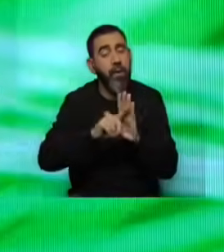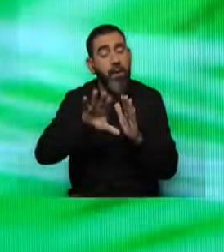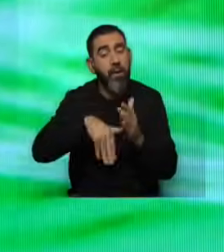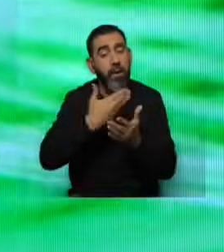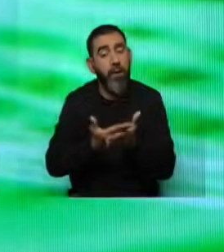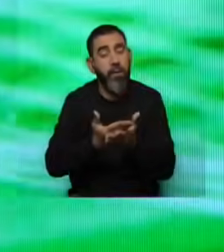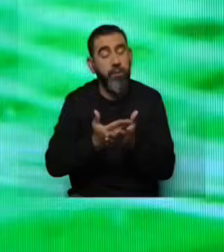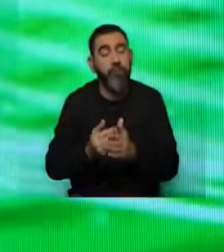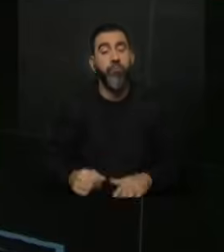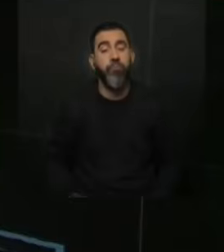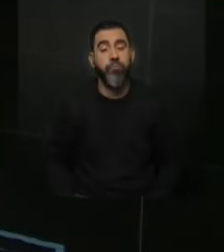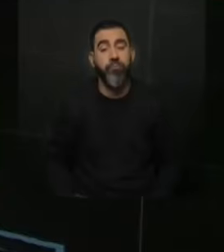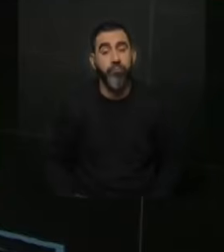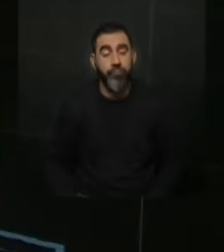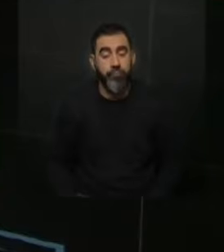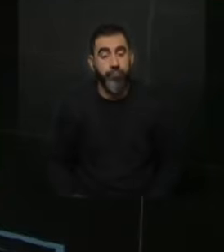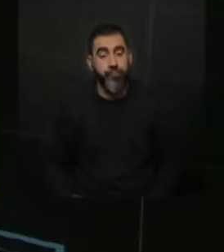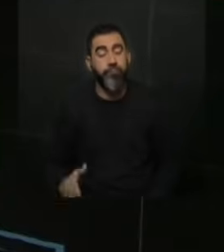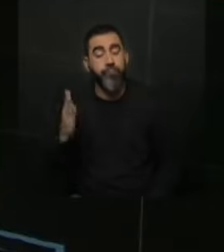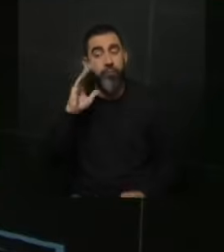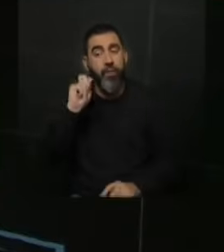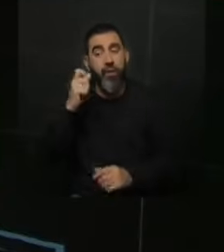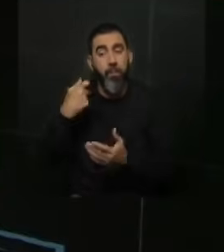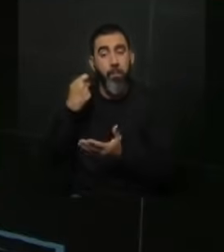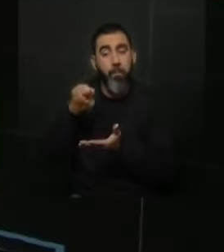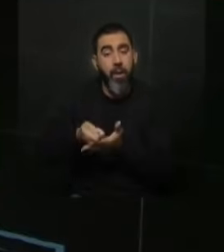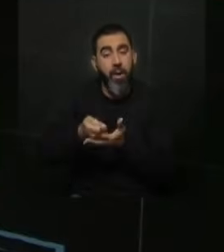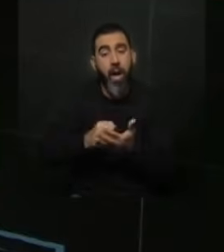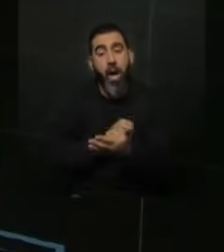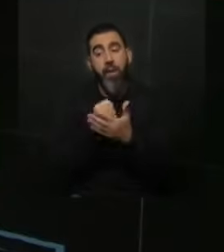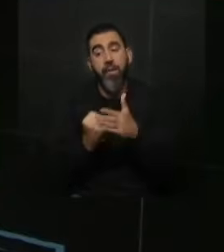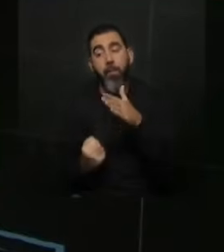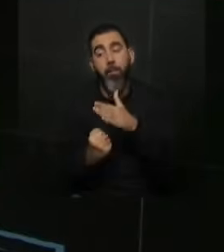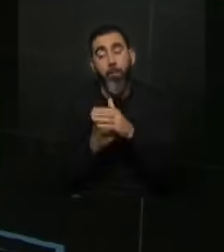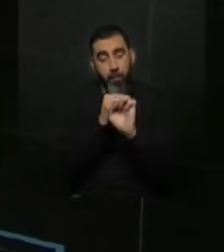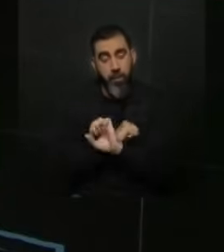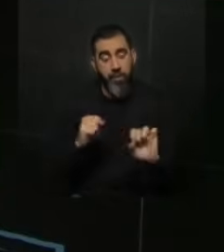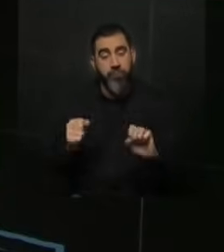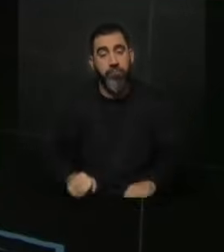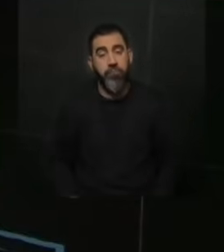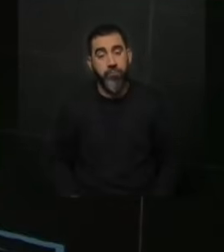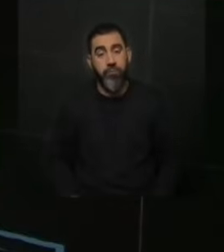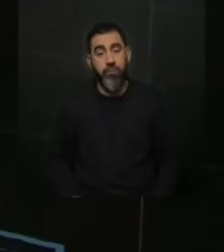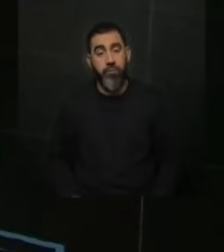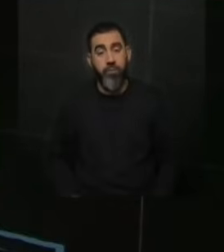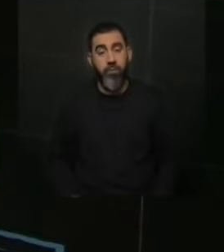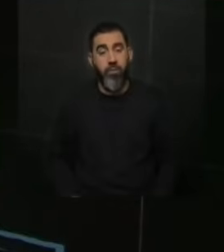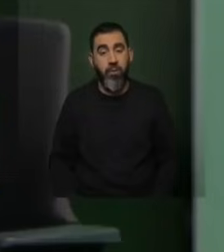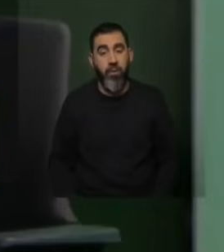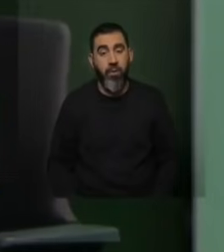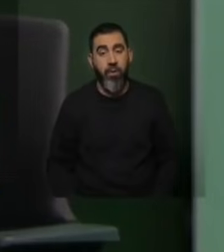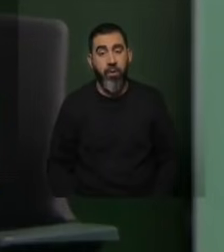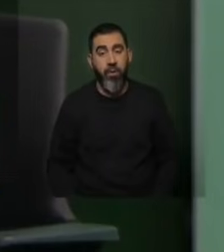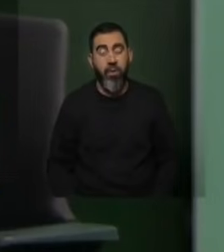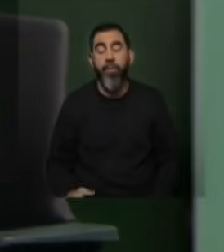son nominativos sabemos quién te aporta y y hasta cuánto te puede aportar por lo tanto por ahí no no no habría dificultades claro yo lo que